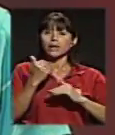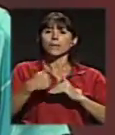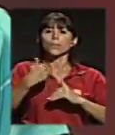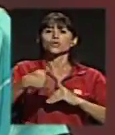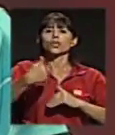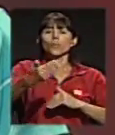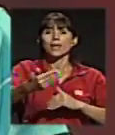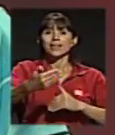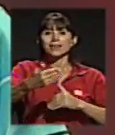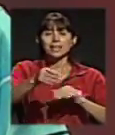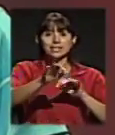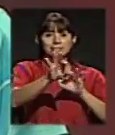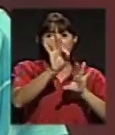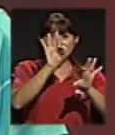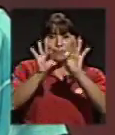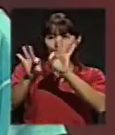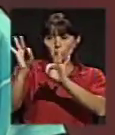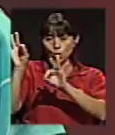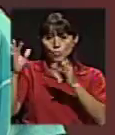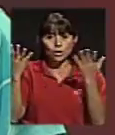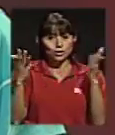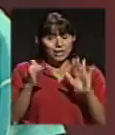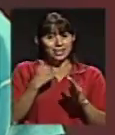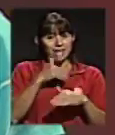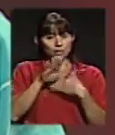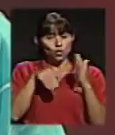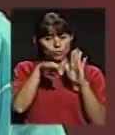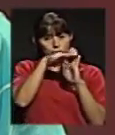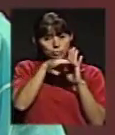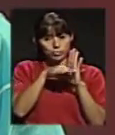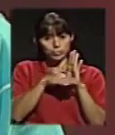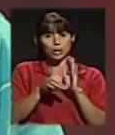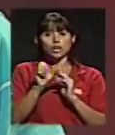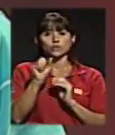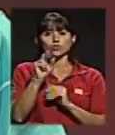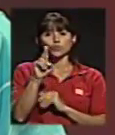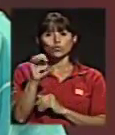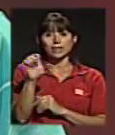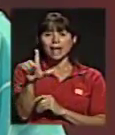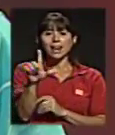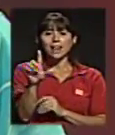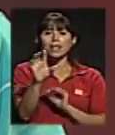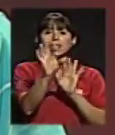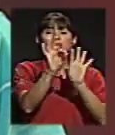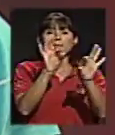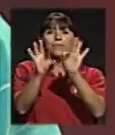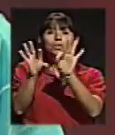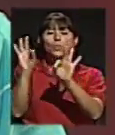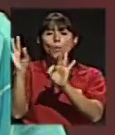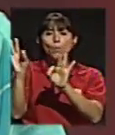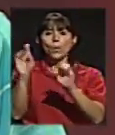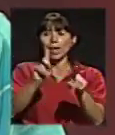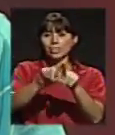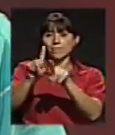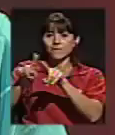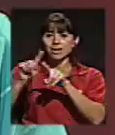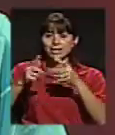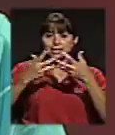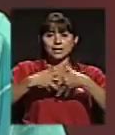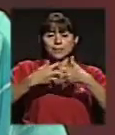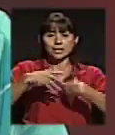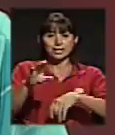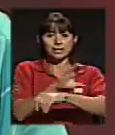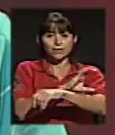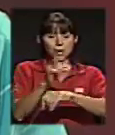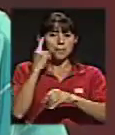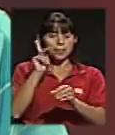posteriormente se hizo la invitación, cuando ya tenían definidos los términos, la SUTEL hizo la invitación a las empresas de informática